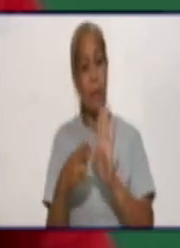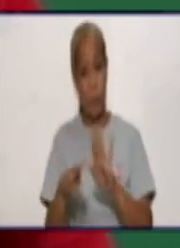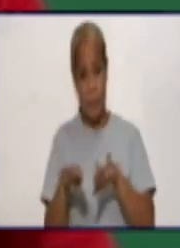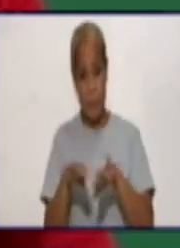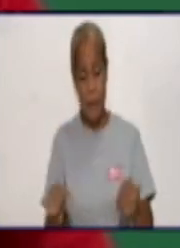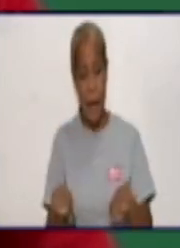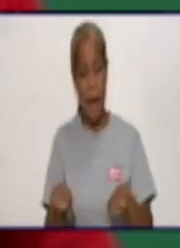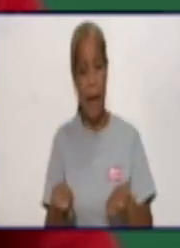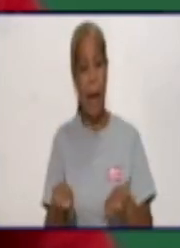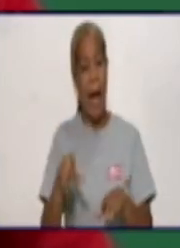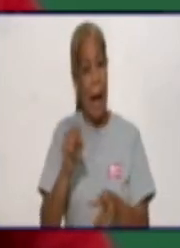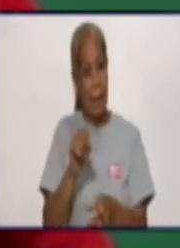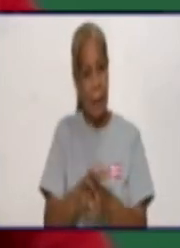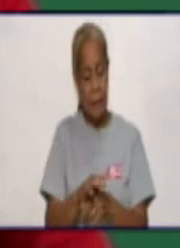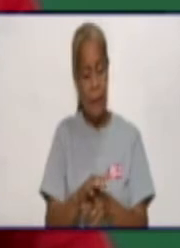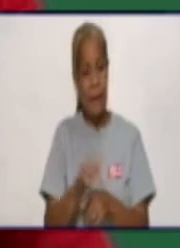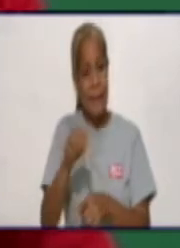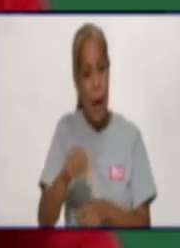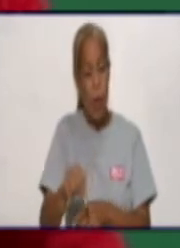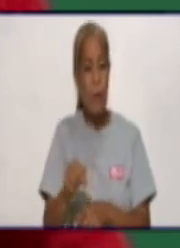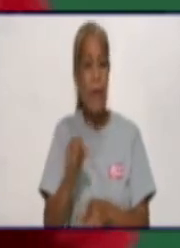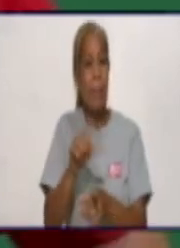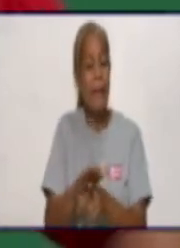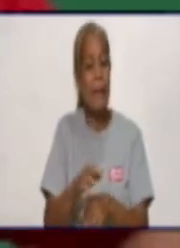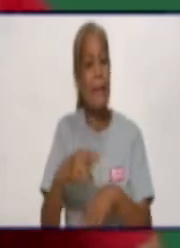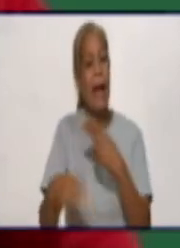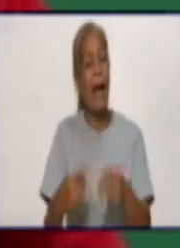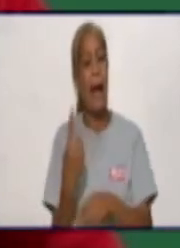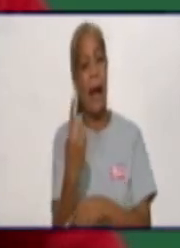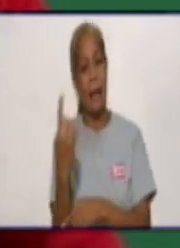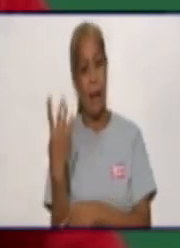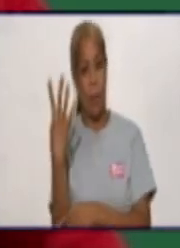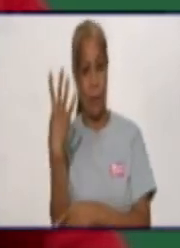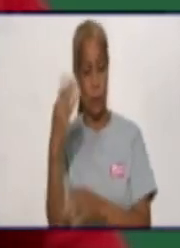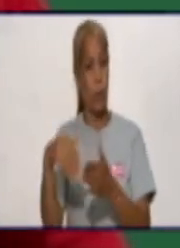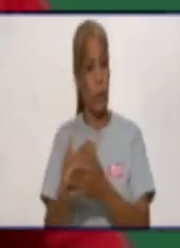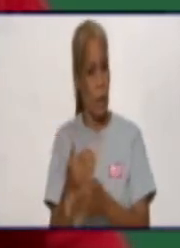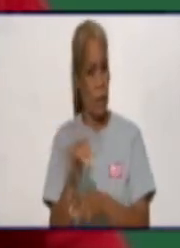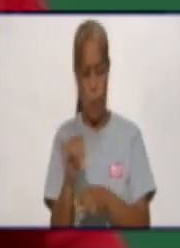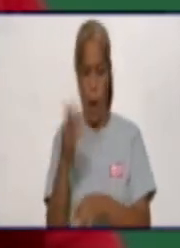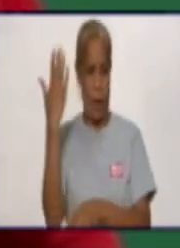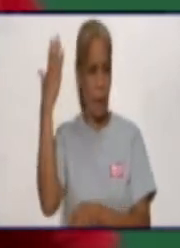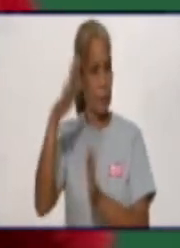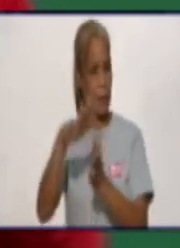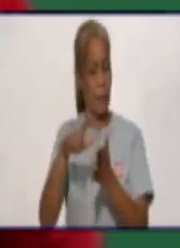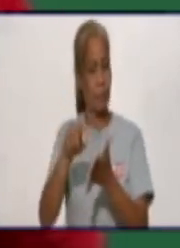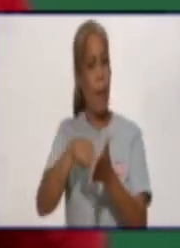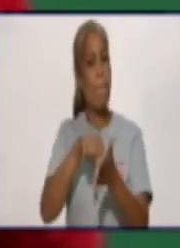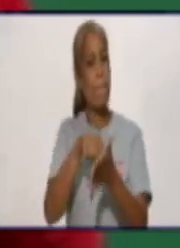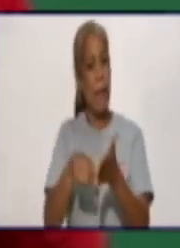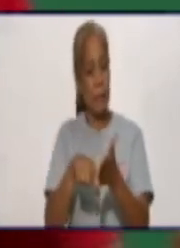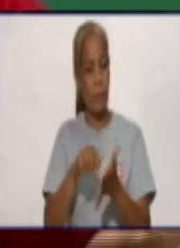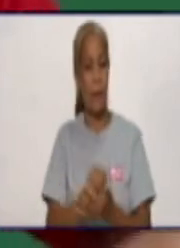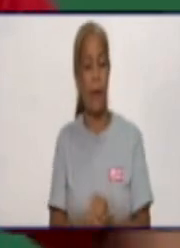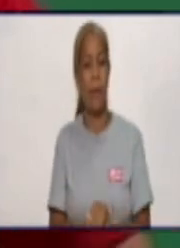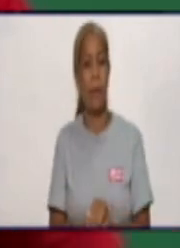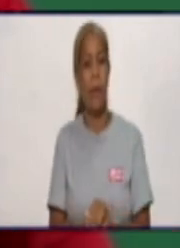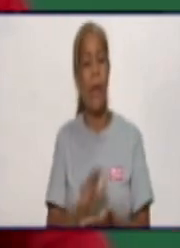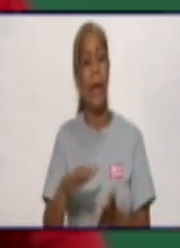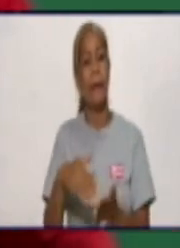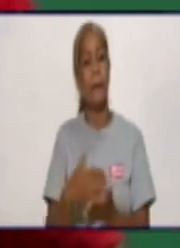va a circular a partir de hoy cada cuatro días con la frecuencia cada cuatro días como estaba establecido donde va con demi y lo hará también con esa frecuencia la